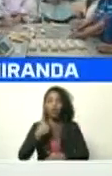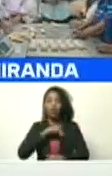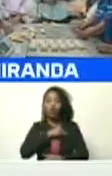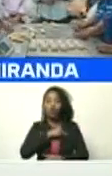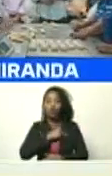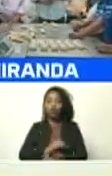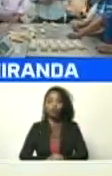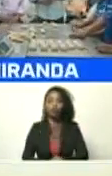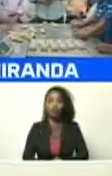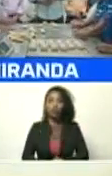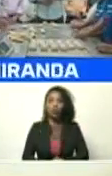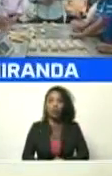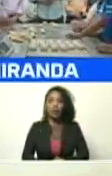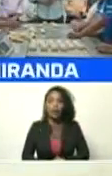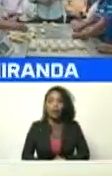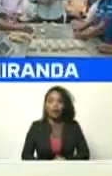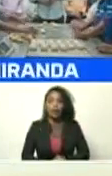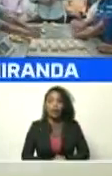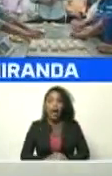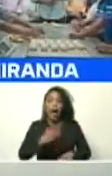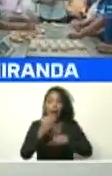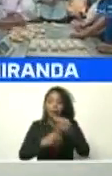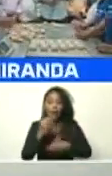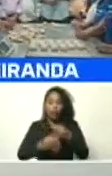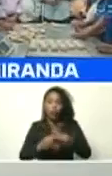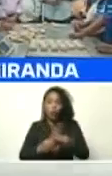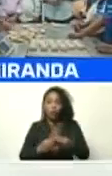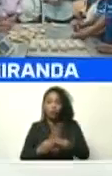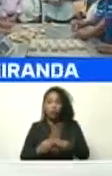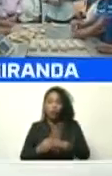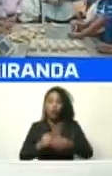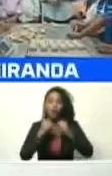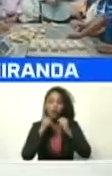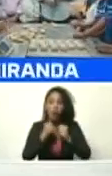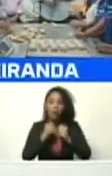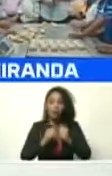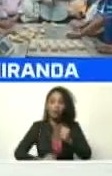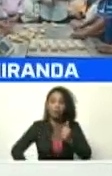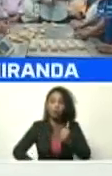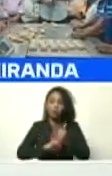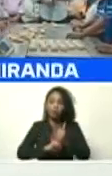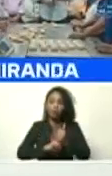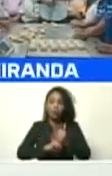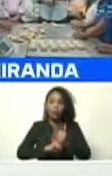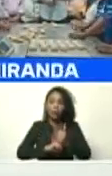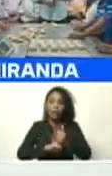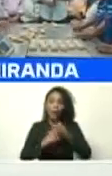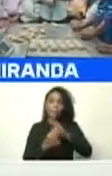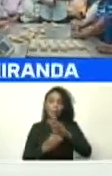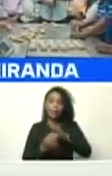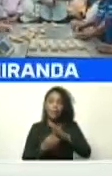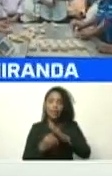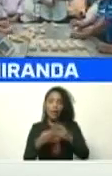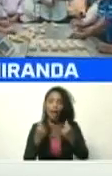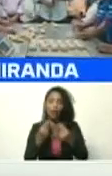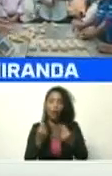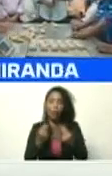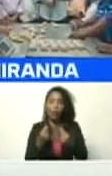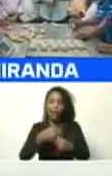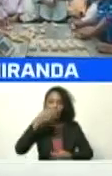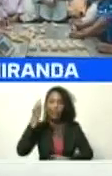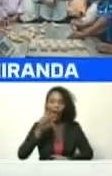estamos llevando el pulso de la economía real,